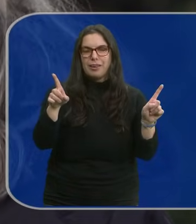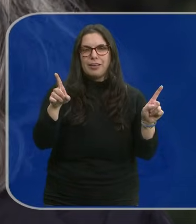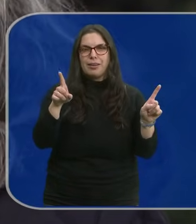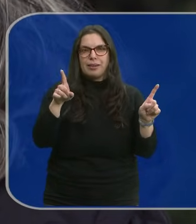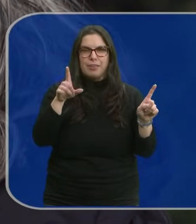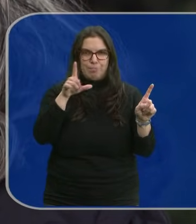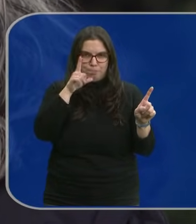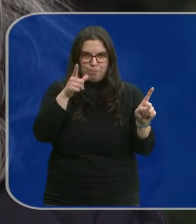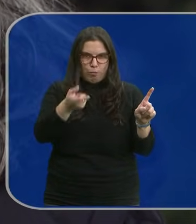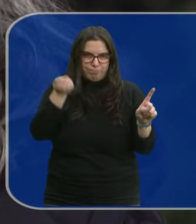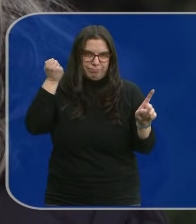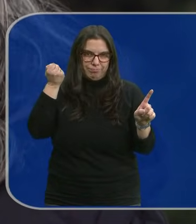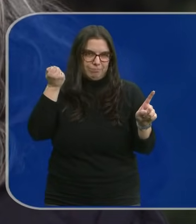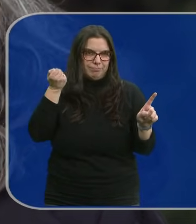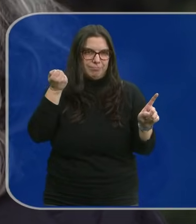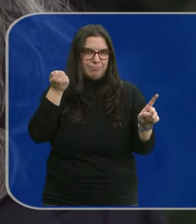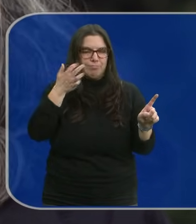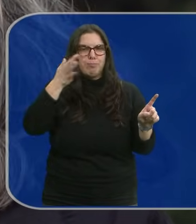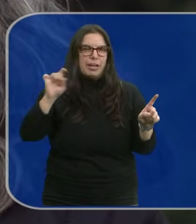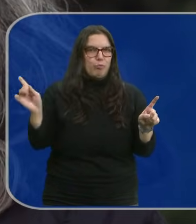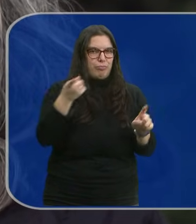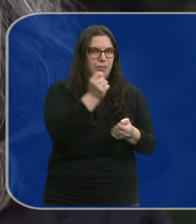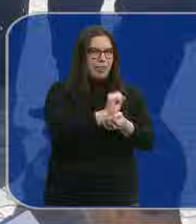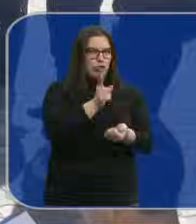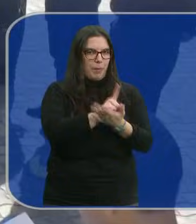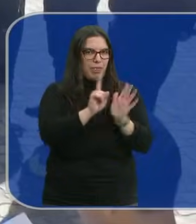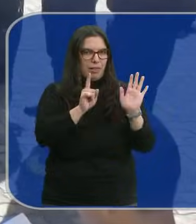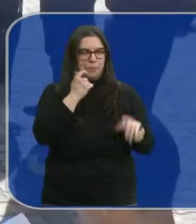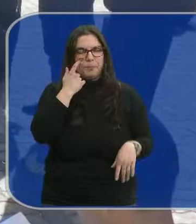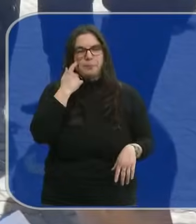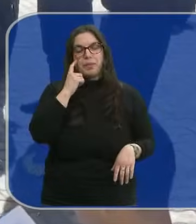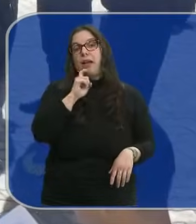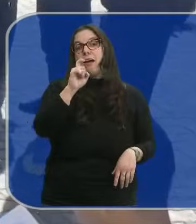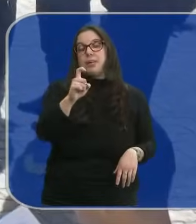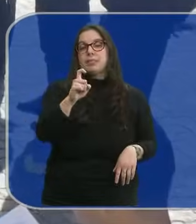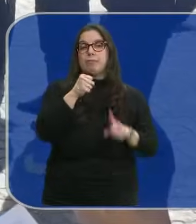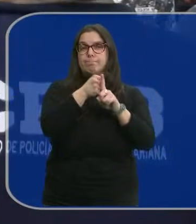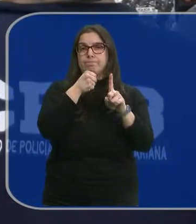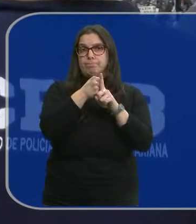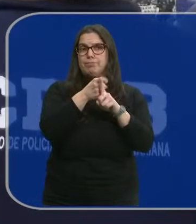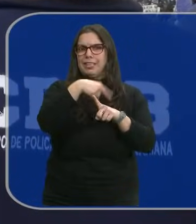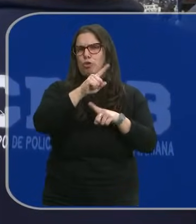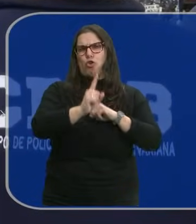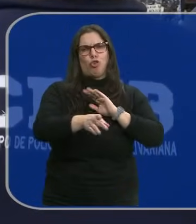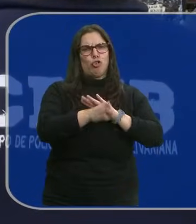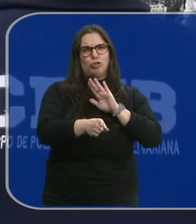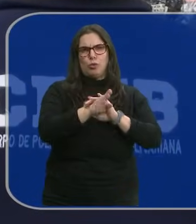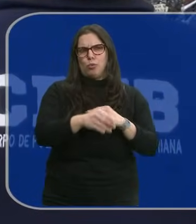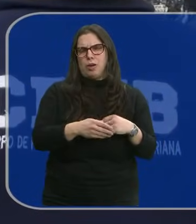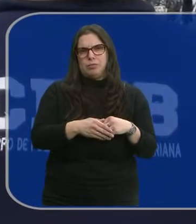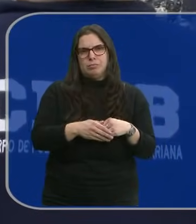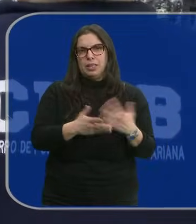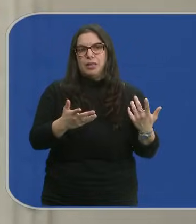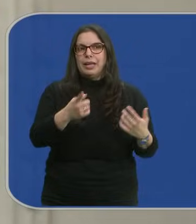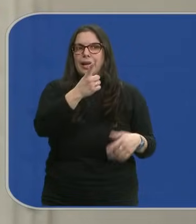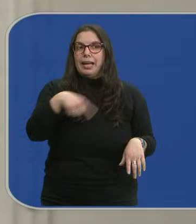ser coartados o tienen el riesgo de volver a ser encarcelados. Advierten de que la represión chavista continúa. Ellos siguen con el